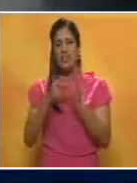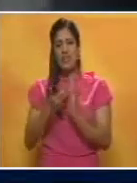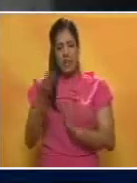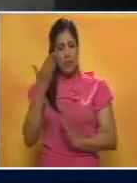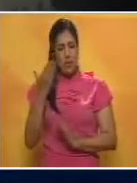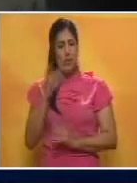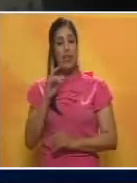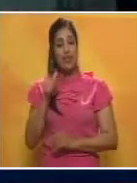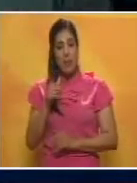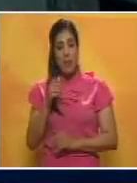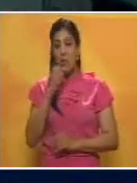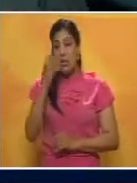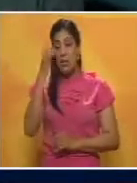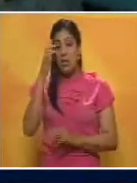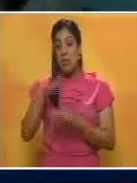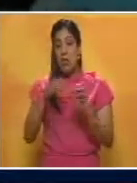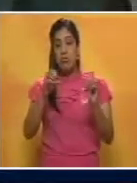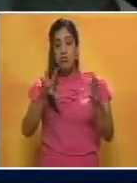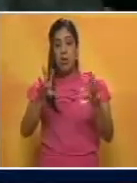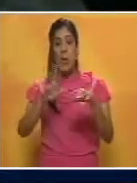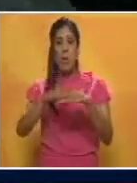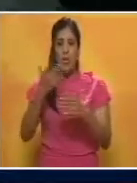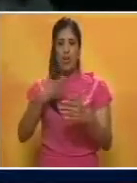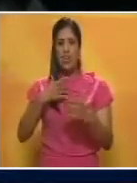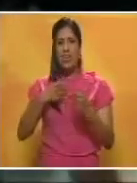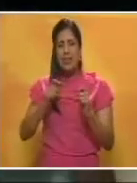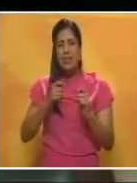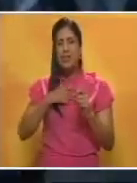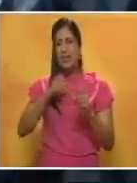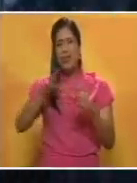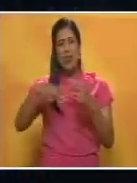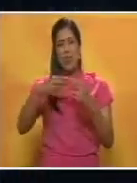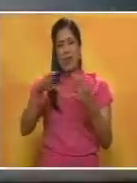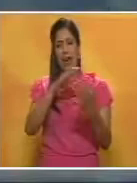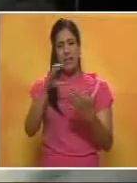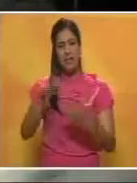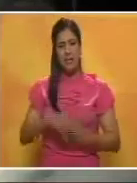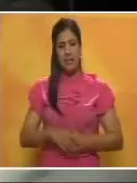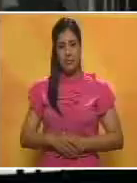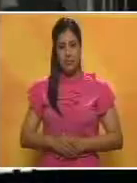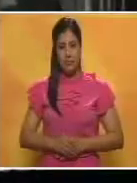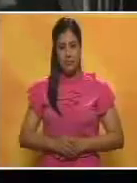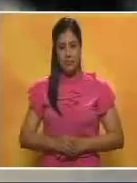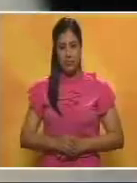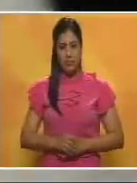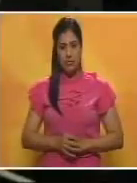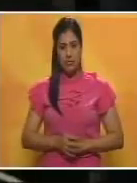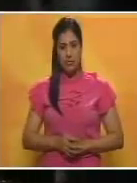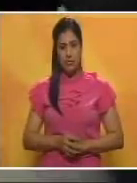significativos. Asimismo, no se conocen las razones que motivaron al intérprete a detener su carrera.